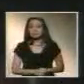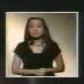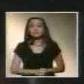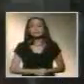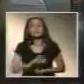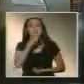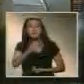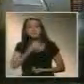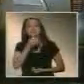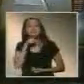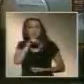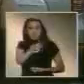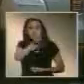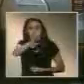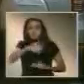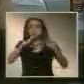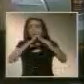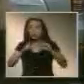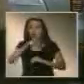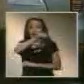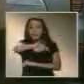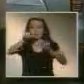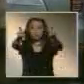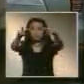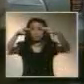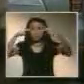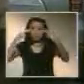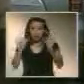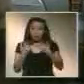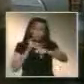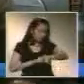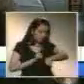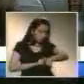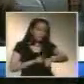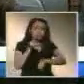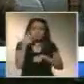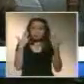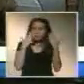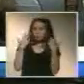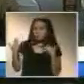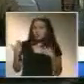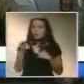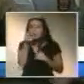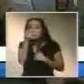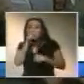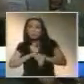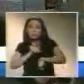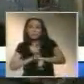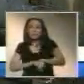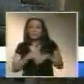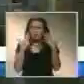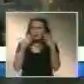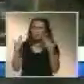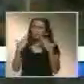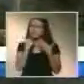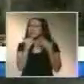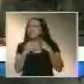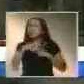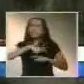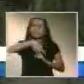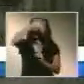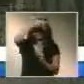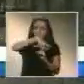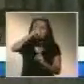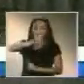tardes para ti, Carlos Alberto, y para todas las personas que nos sintonizan a esta hora. Como ya ven, van a ver, en tan solo segundos nos encontramos en el distribuidor Altamira. Y ahí van a poder